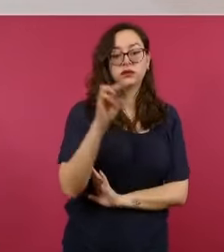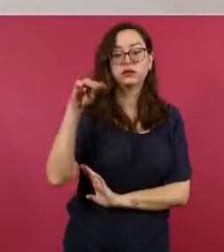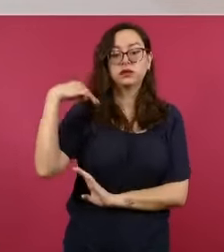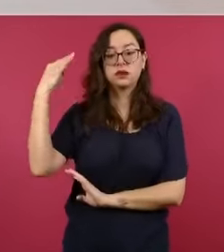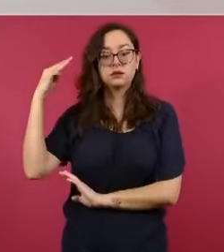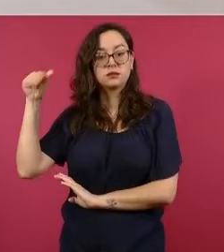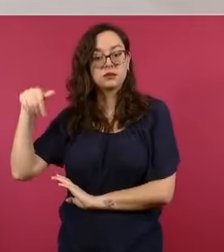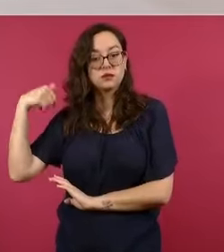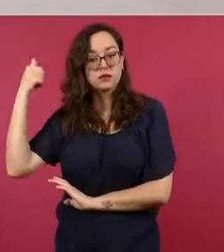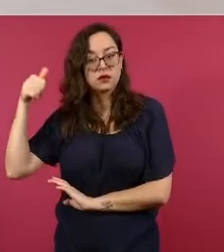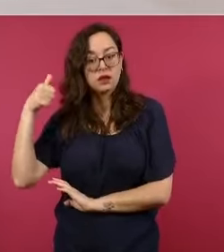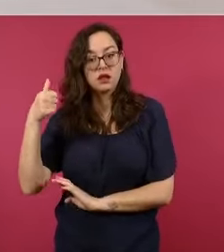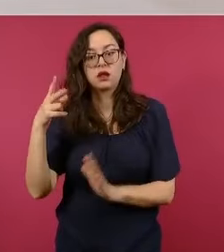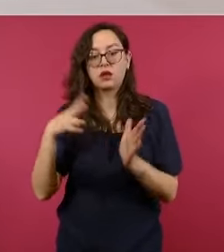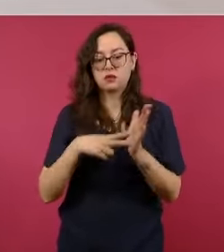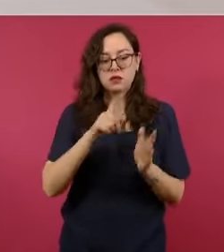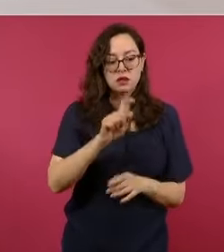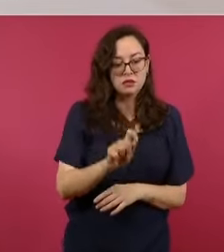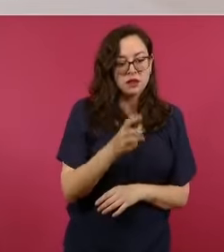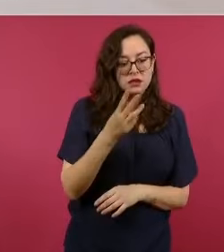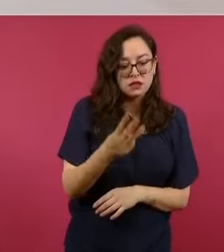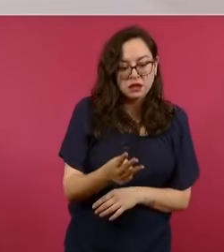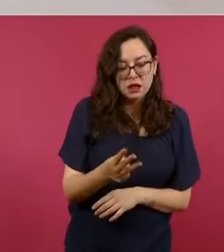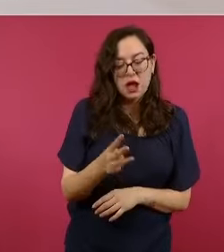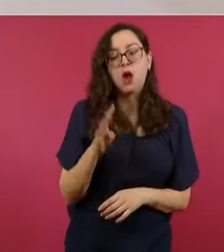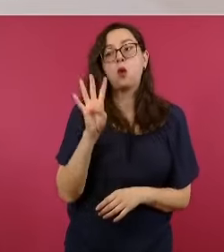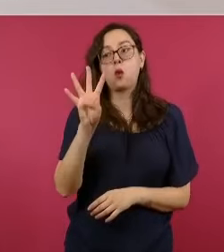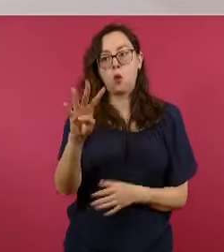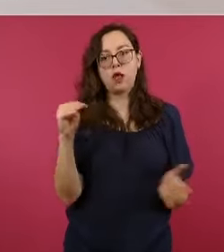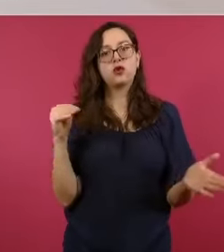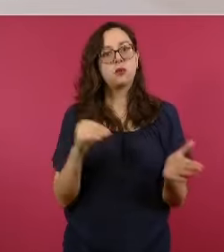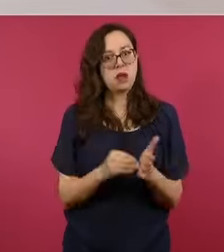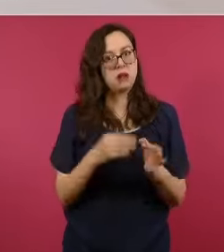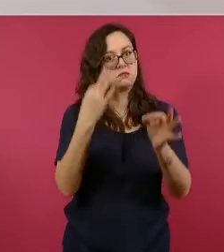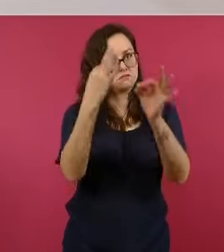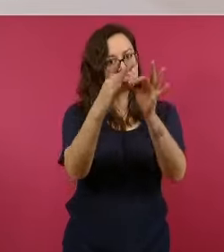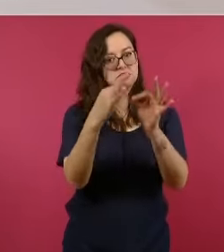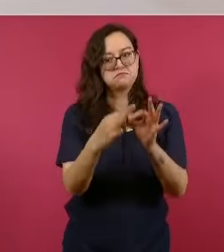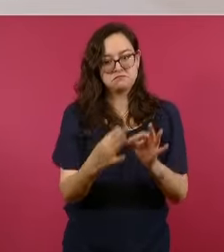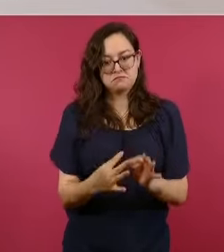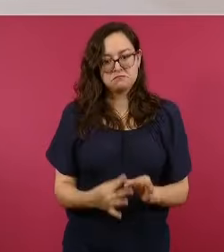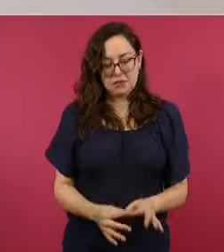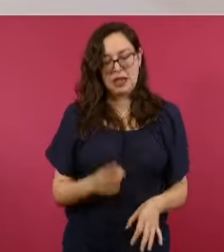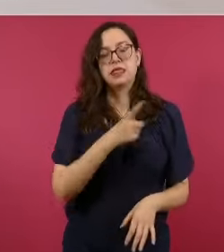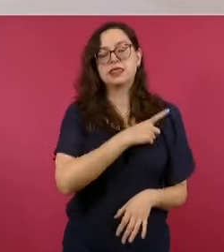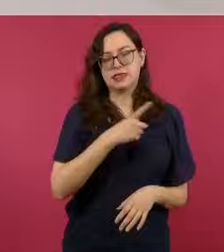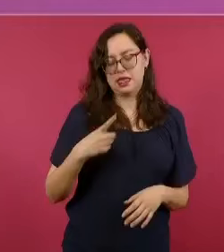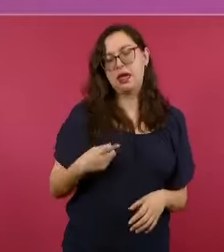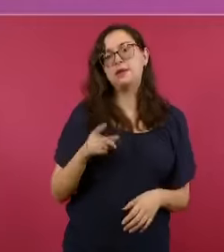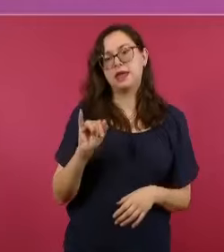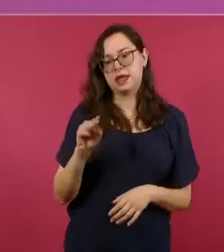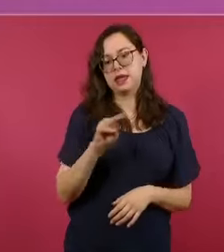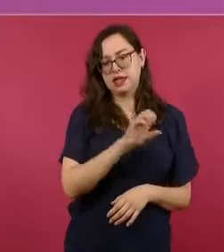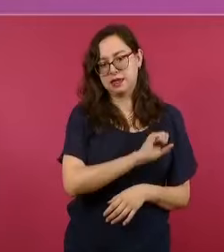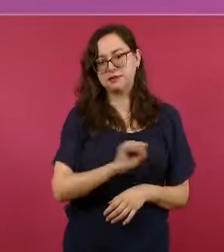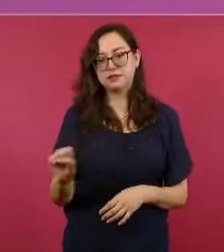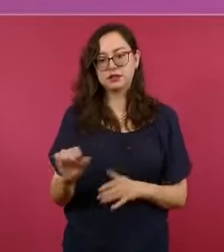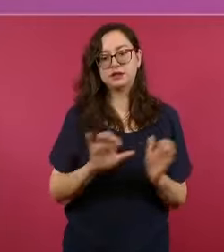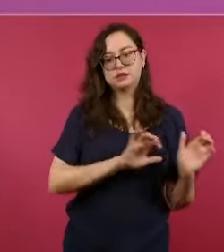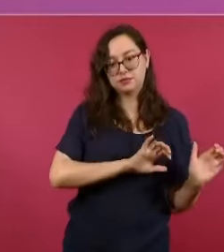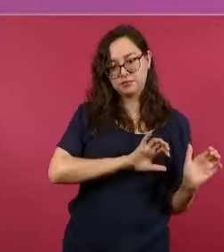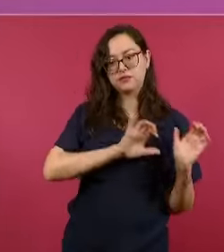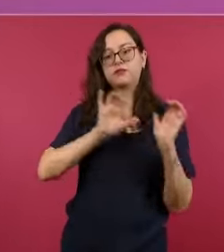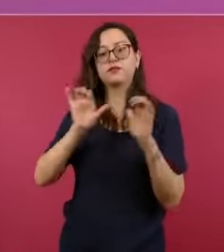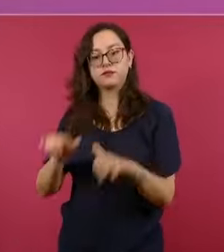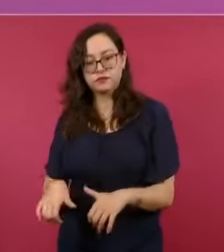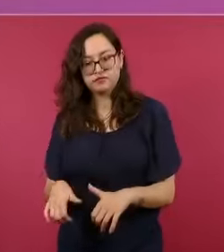desde el 2023 fueron reingresadas 4244 trabajadores que habían sido de baja durante el mes de enero del 23 Es decir desde